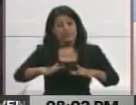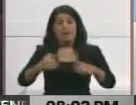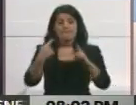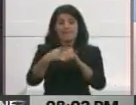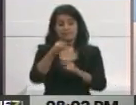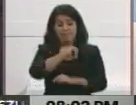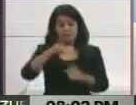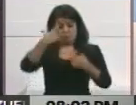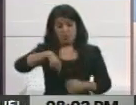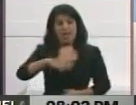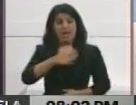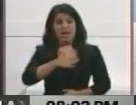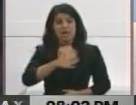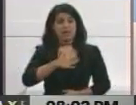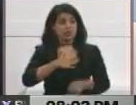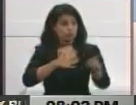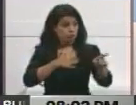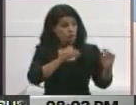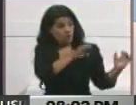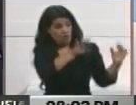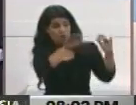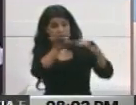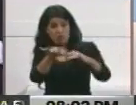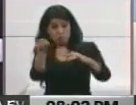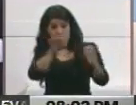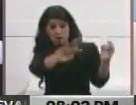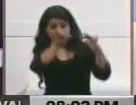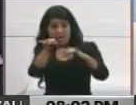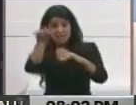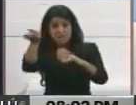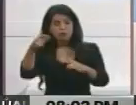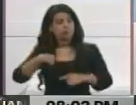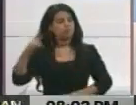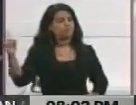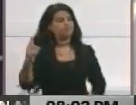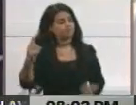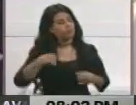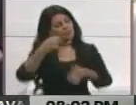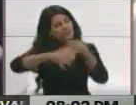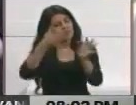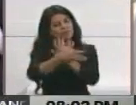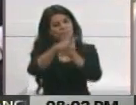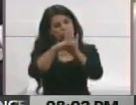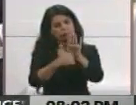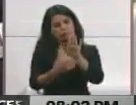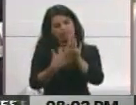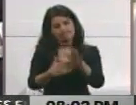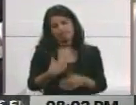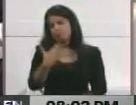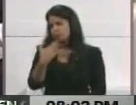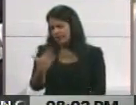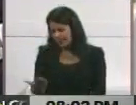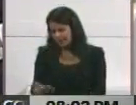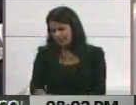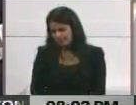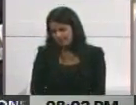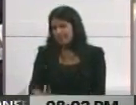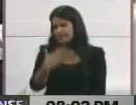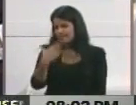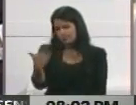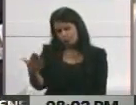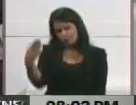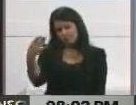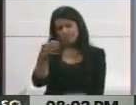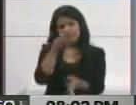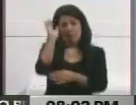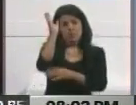Miraflores Yo estaré allí hablando de la Constitución Muchísimas gracias profesor Muchísimas gracias por estas palabras históricas